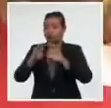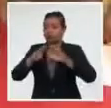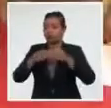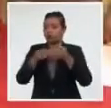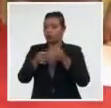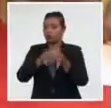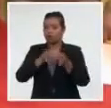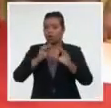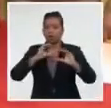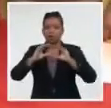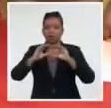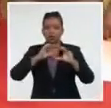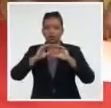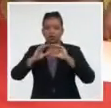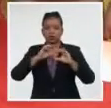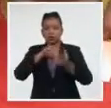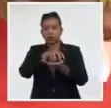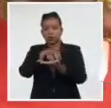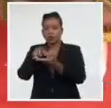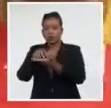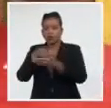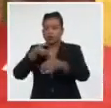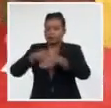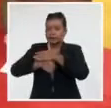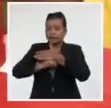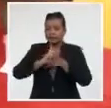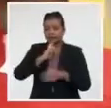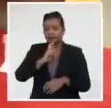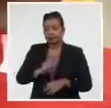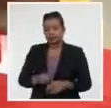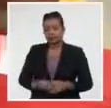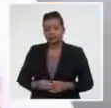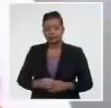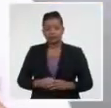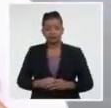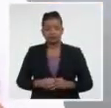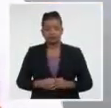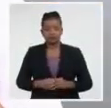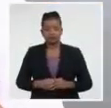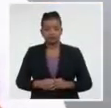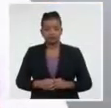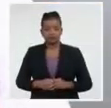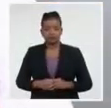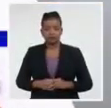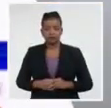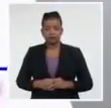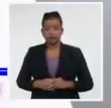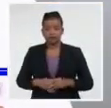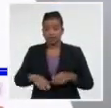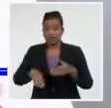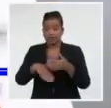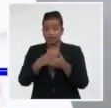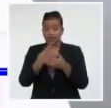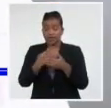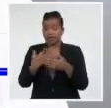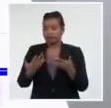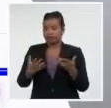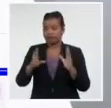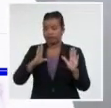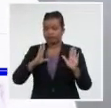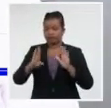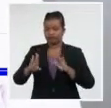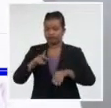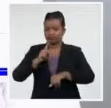constante comunicación con los lugares de difícil acceso. Es una jornada que cierra parcialmente un periodo largo de trabajo.